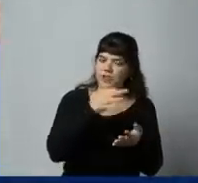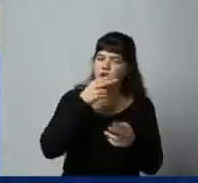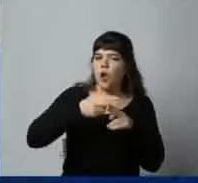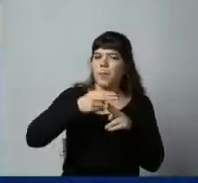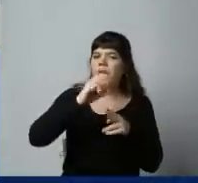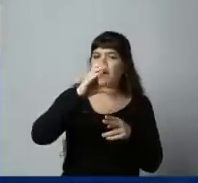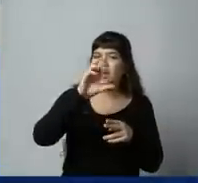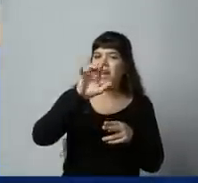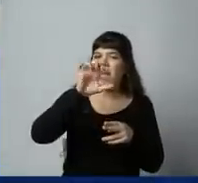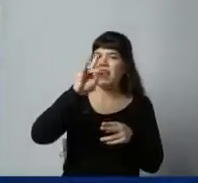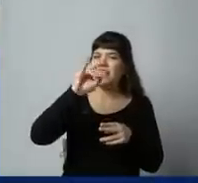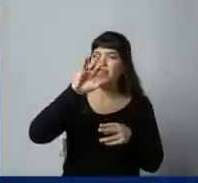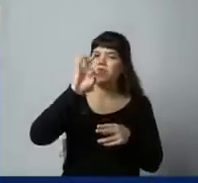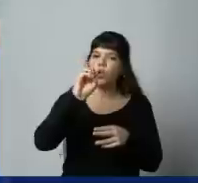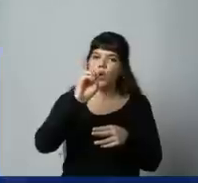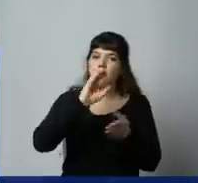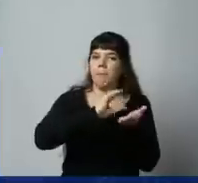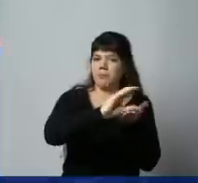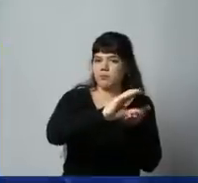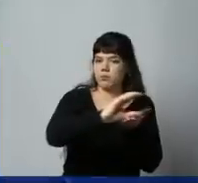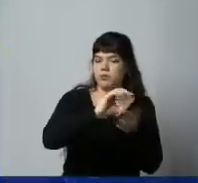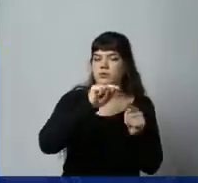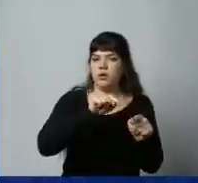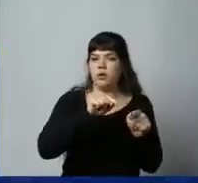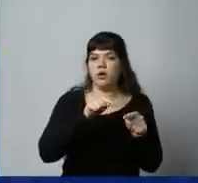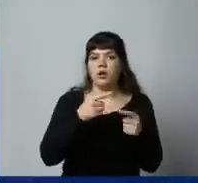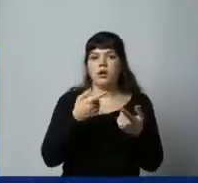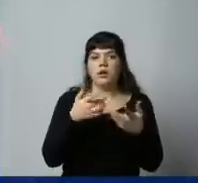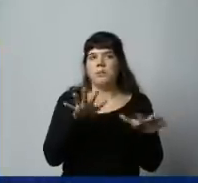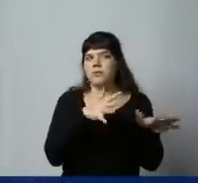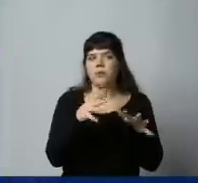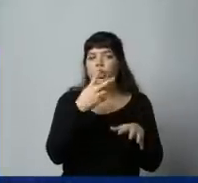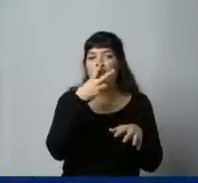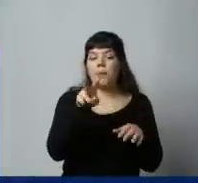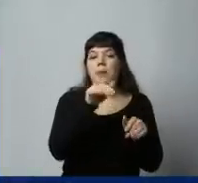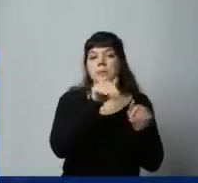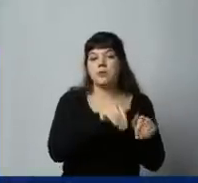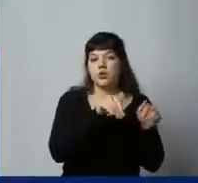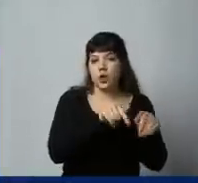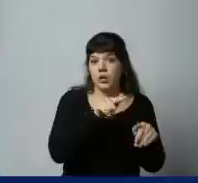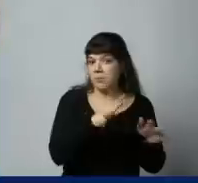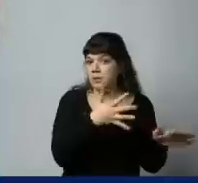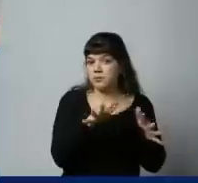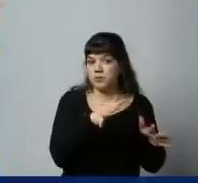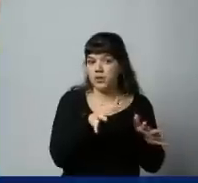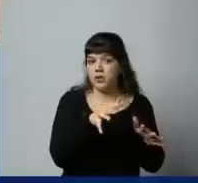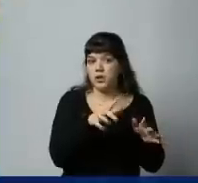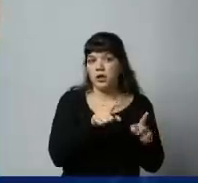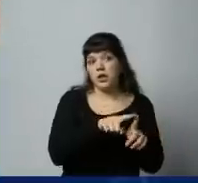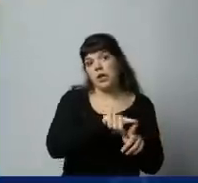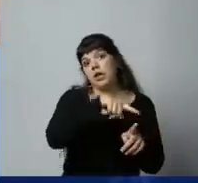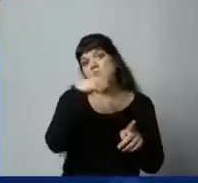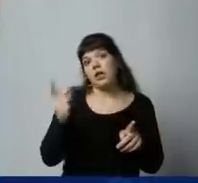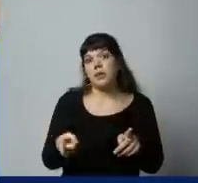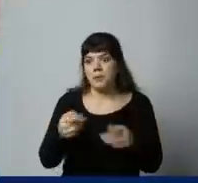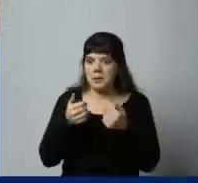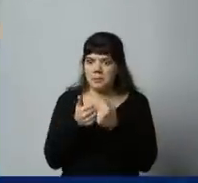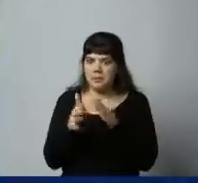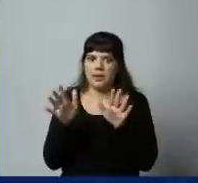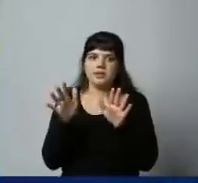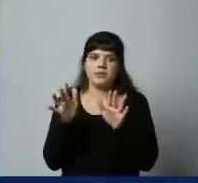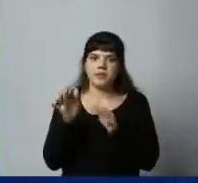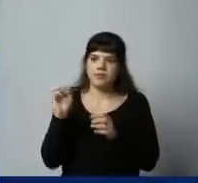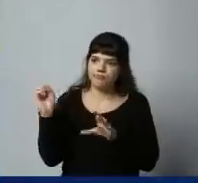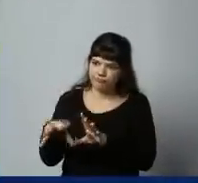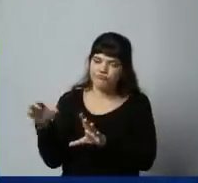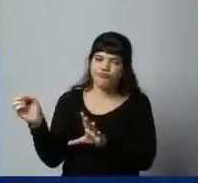primaria hay un crédito básico de unos cerca de 2,000 millones y después que comienza el ejercicio y está empieza